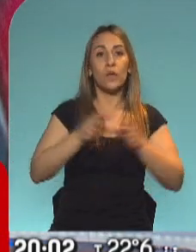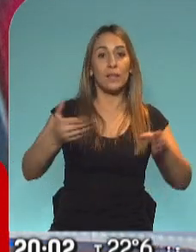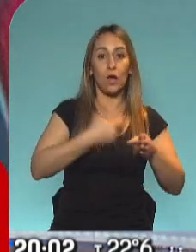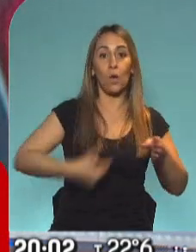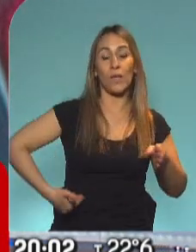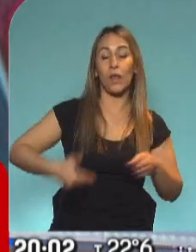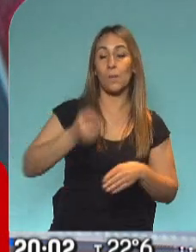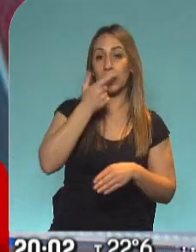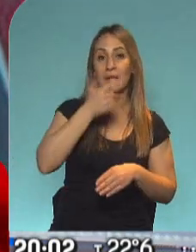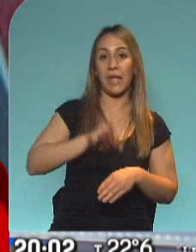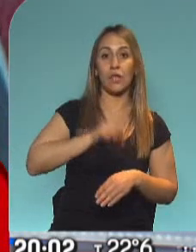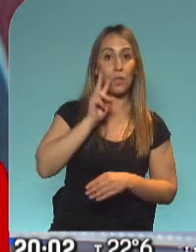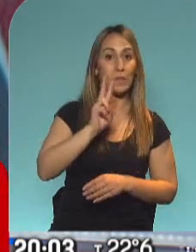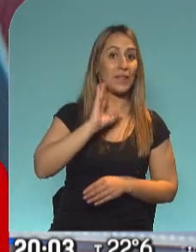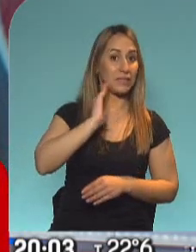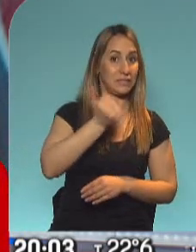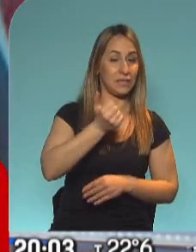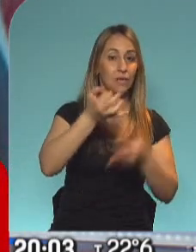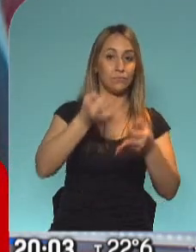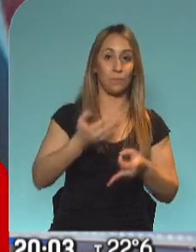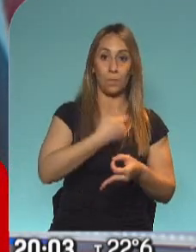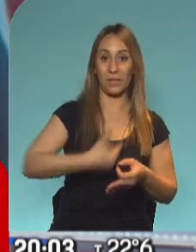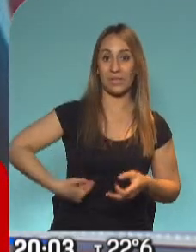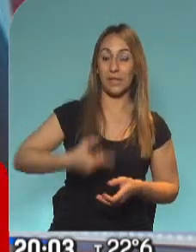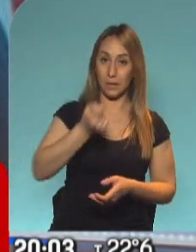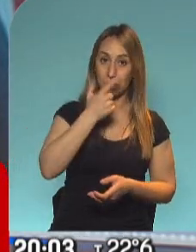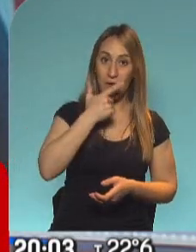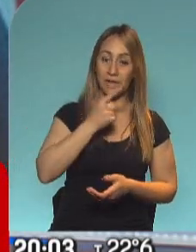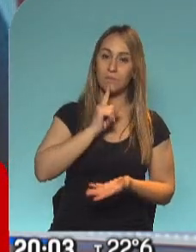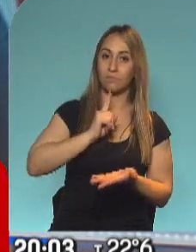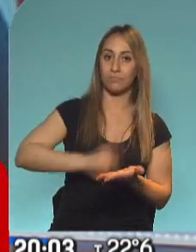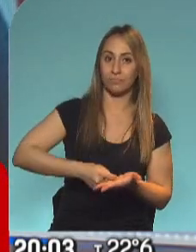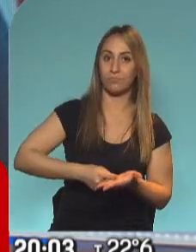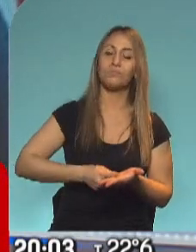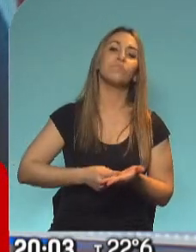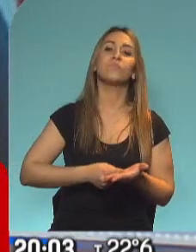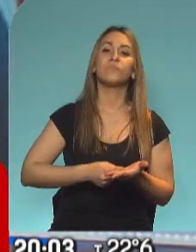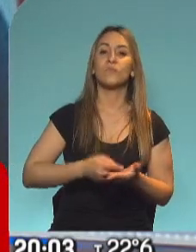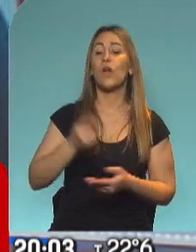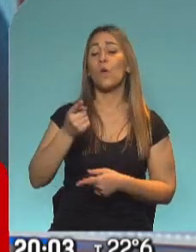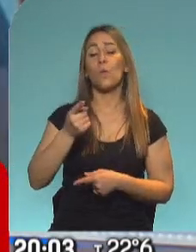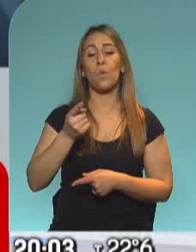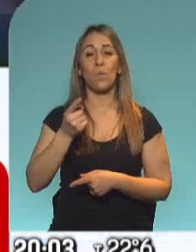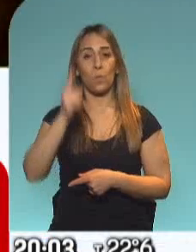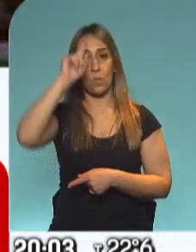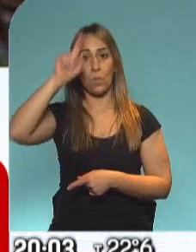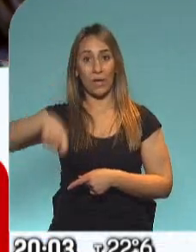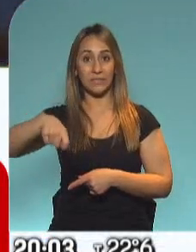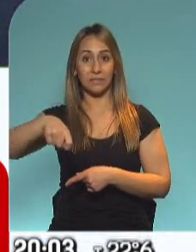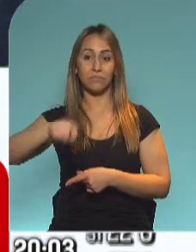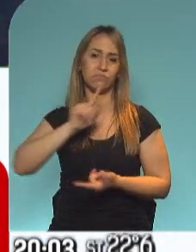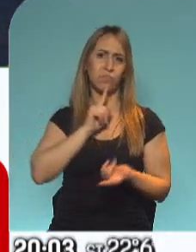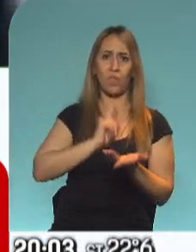en 2016, lo que hace el entonces presidente es trasladar jueces, cambiarlos de juzgado por